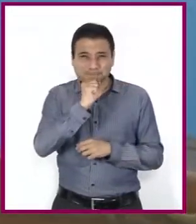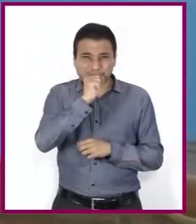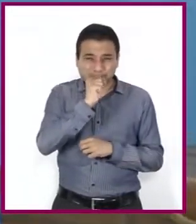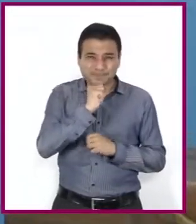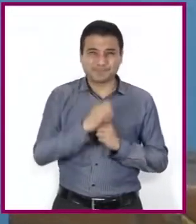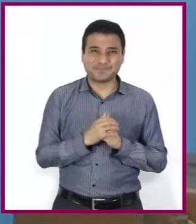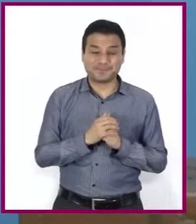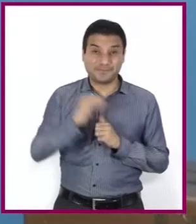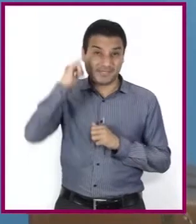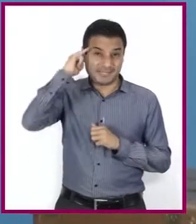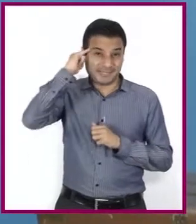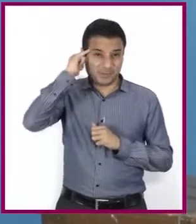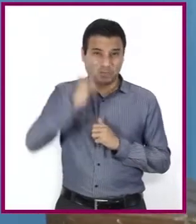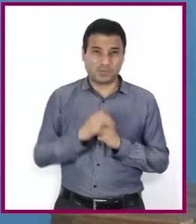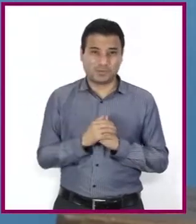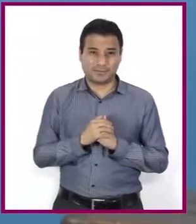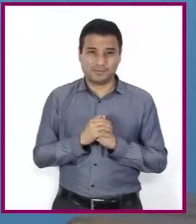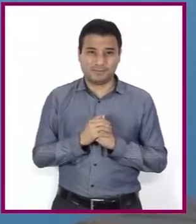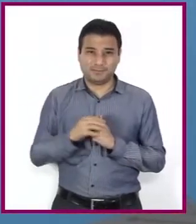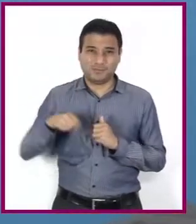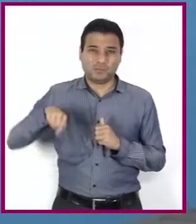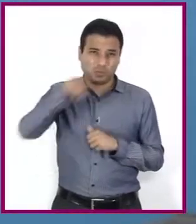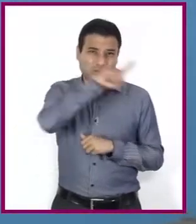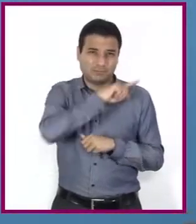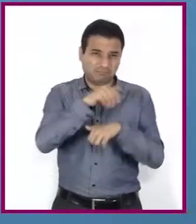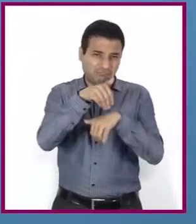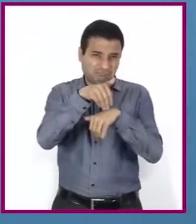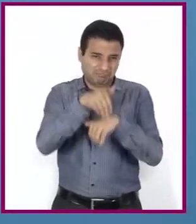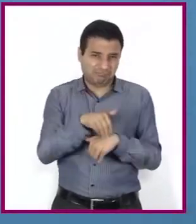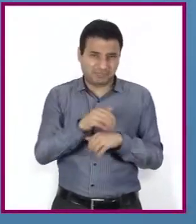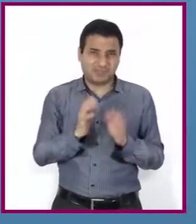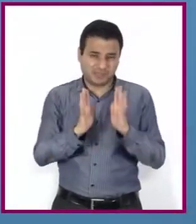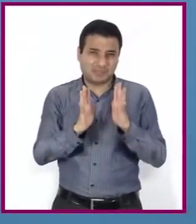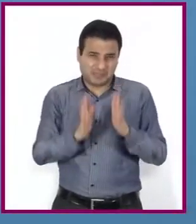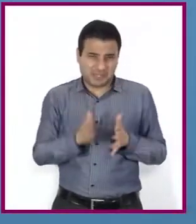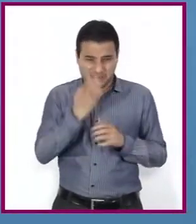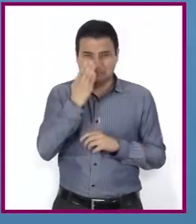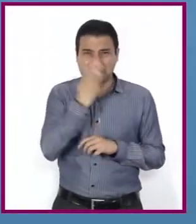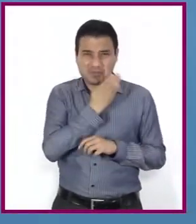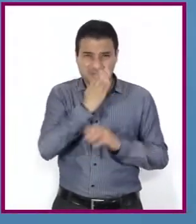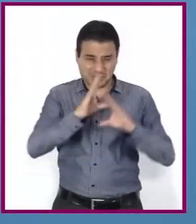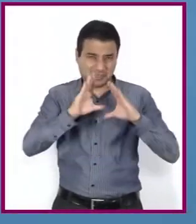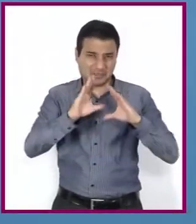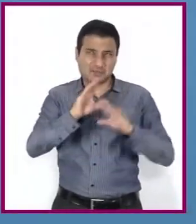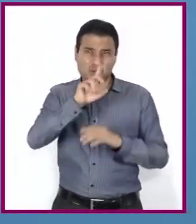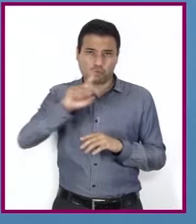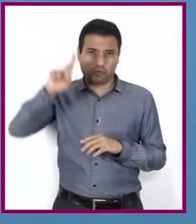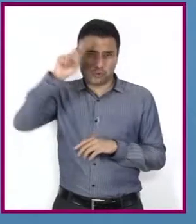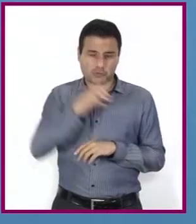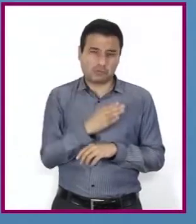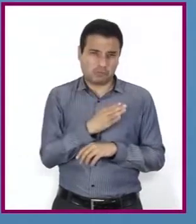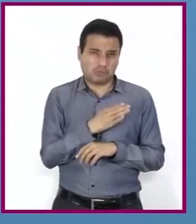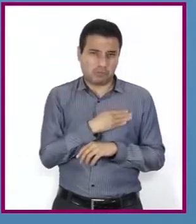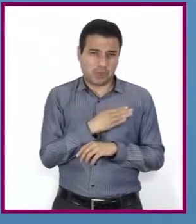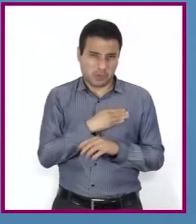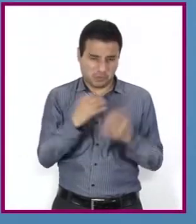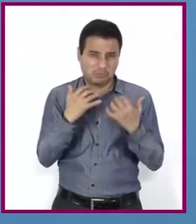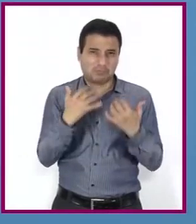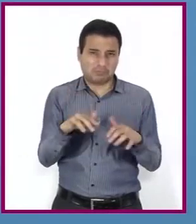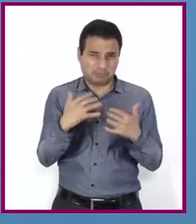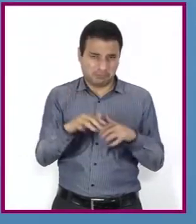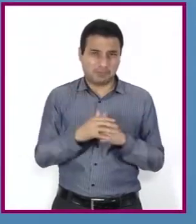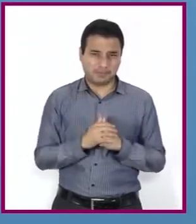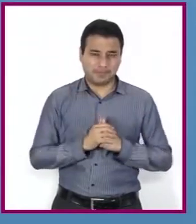los indios que son vuestros sujetos son ya cristianos por la misericordia y bondad de Dios y por la vuestra merced y de vuestros